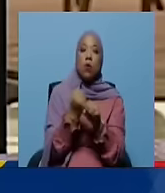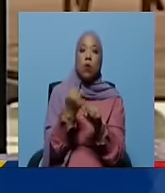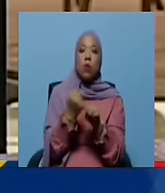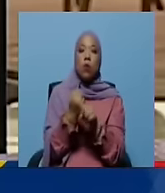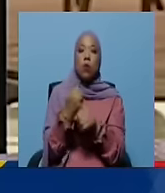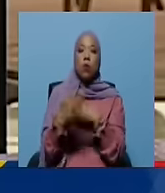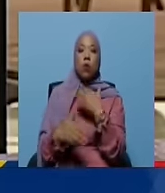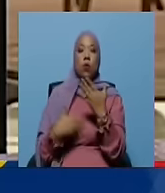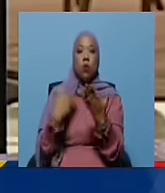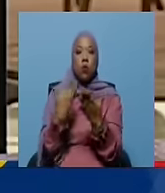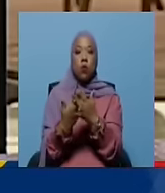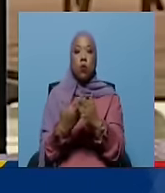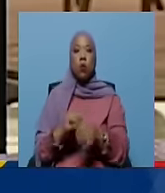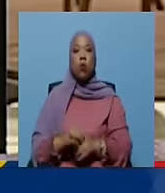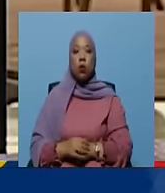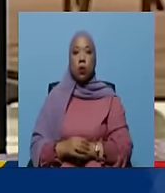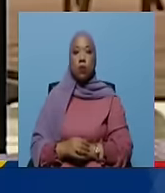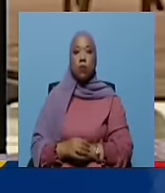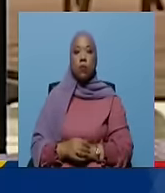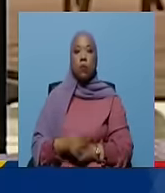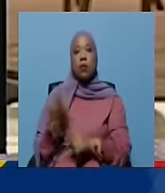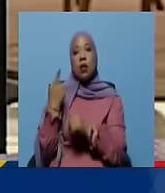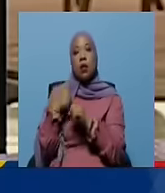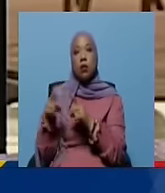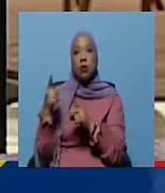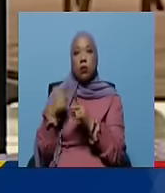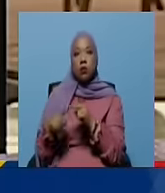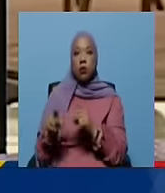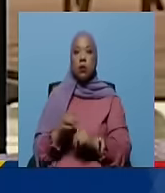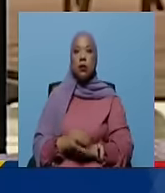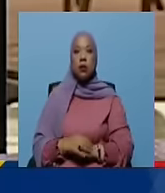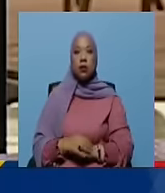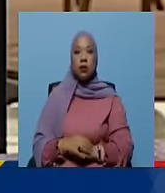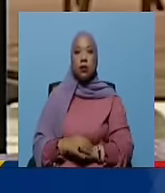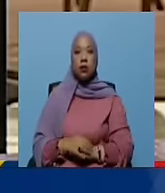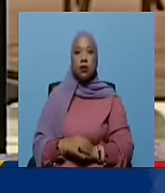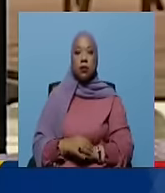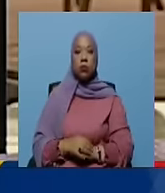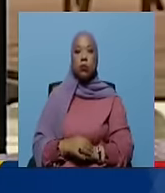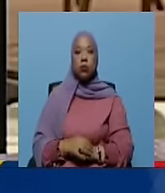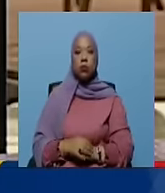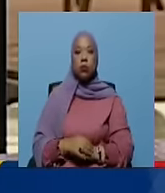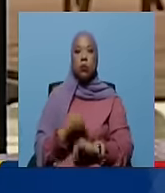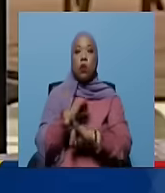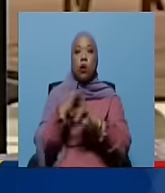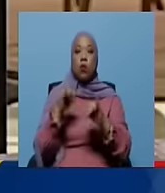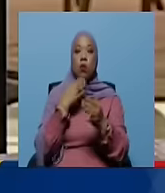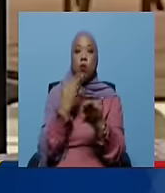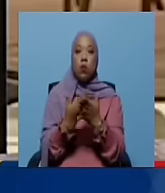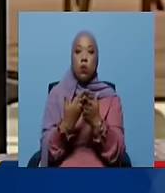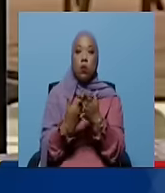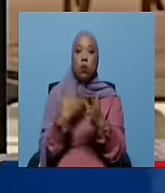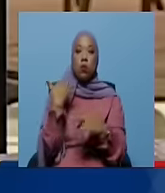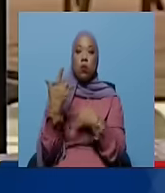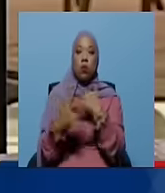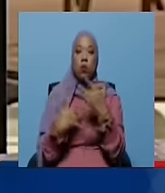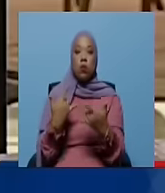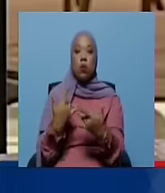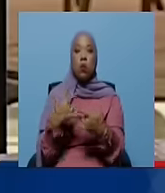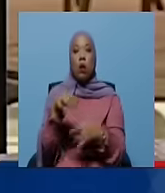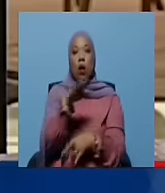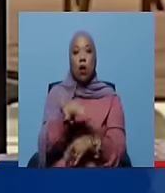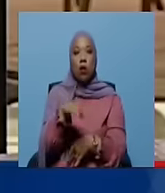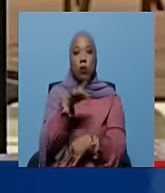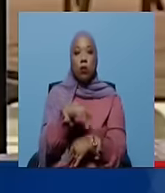viajaron a otros territorios viajaron por distintos motivos. cuando el Homo sapiens llegó a lo que después fue estas tierras,